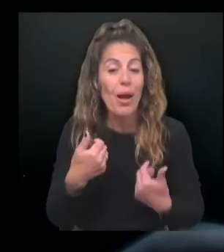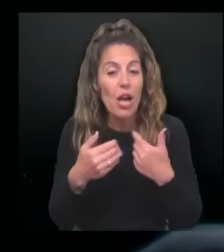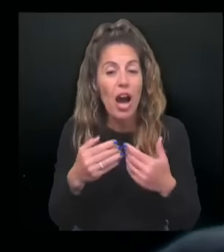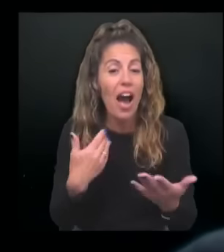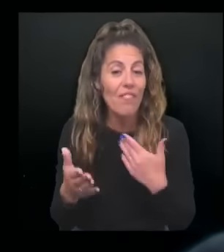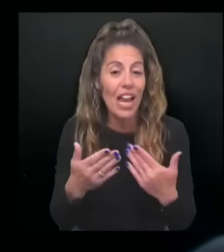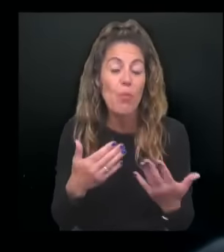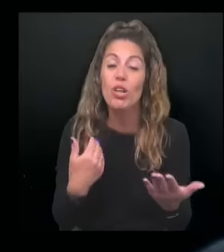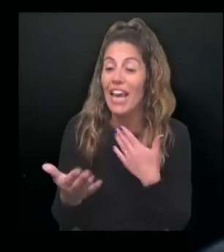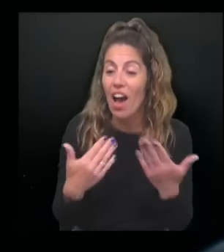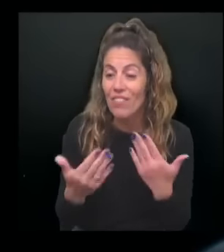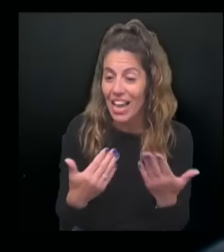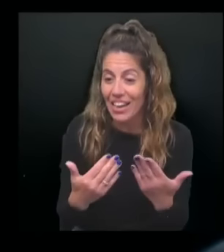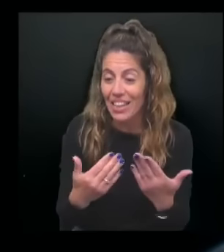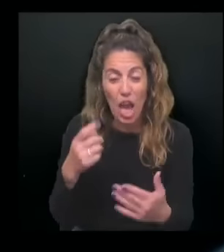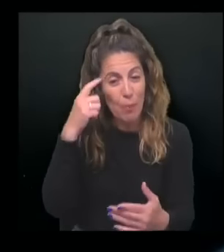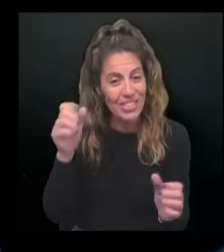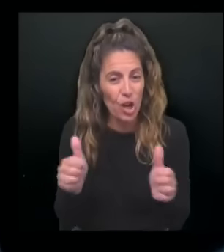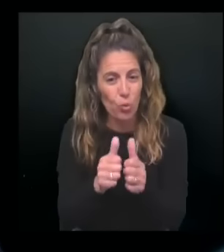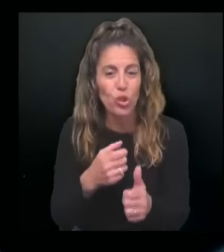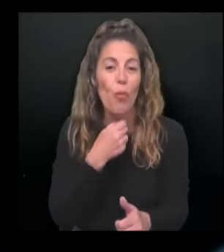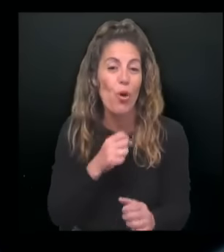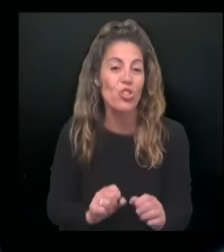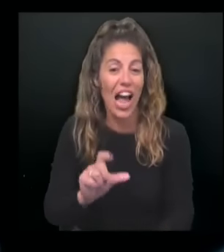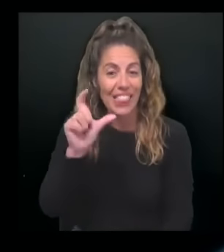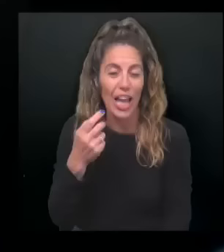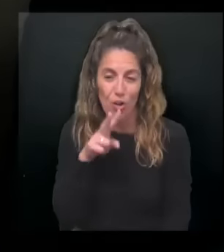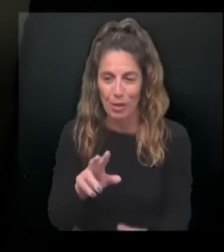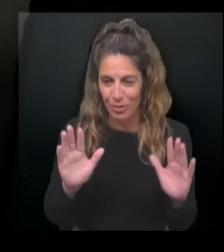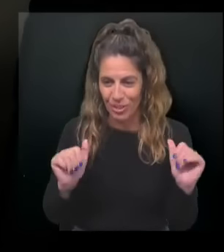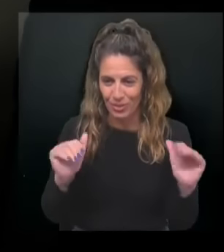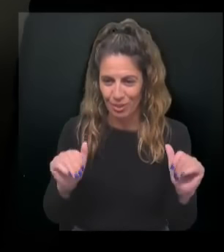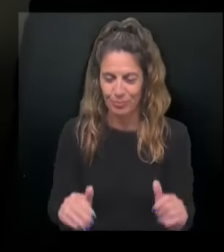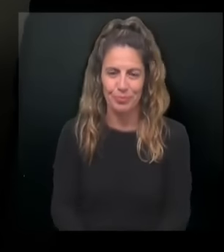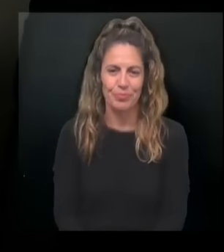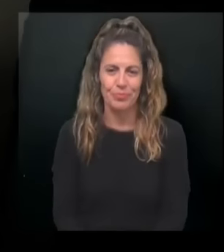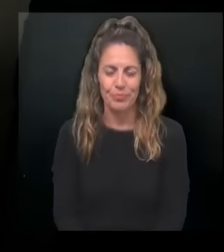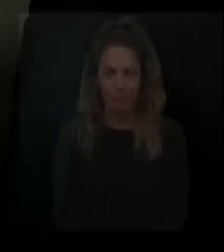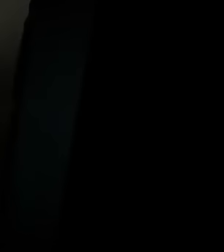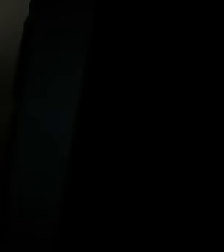porque conversar es pensar juntos en voz alta. Hasta la próxima. Gracias.